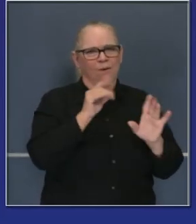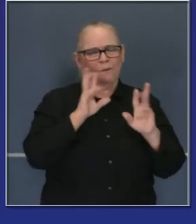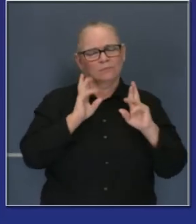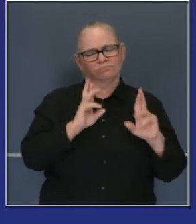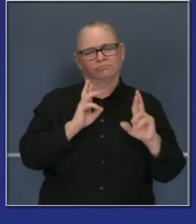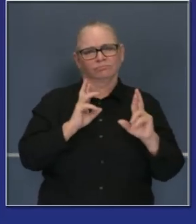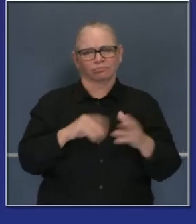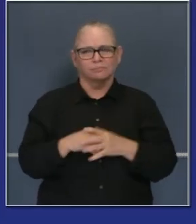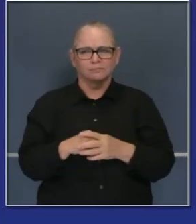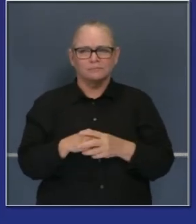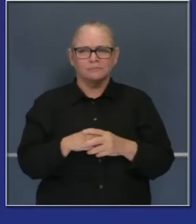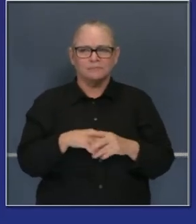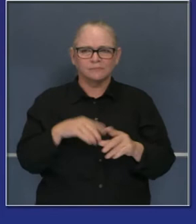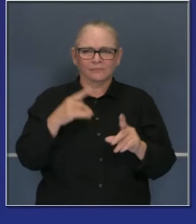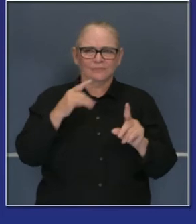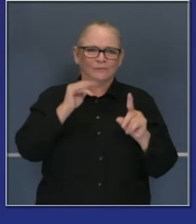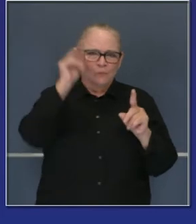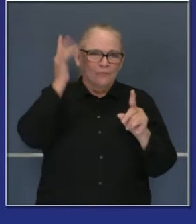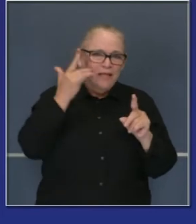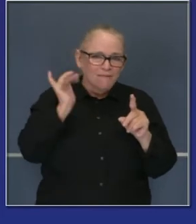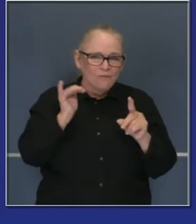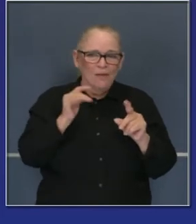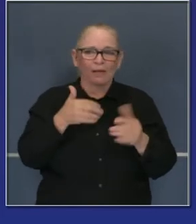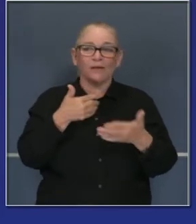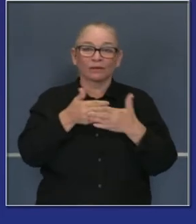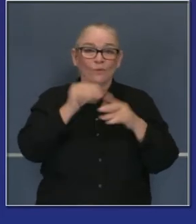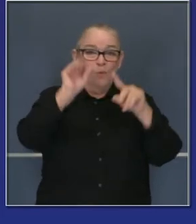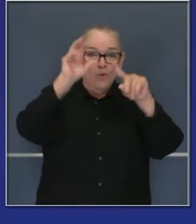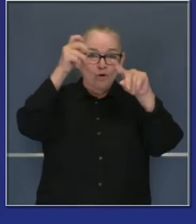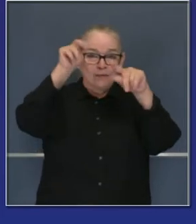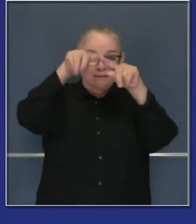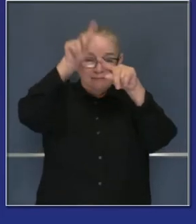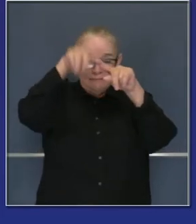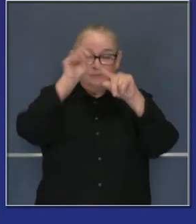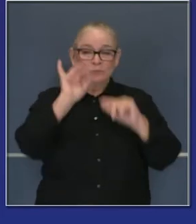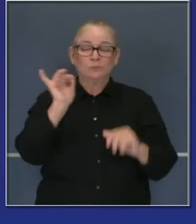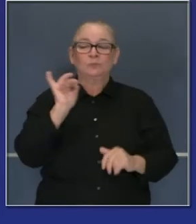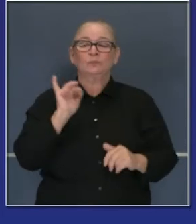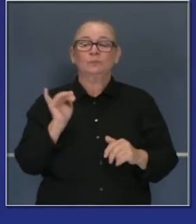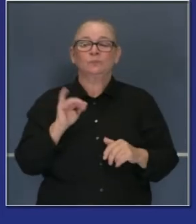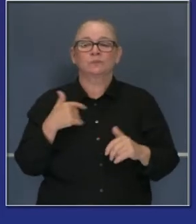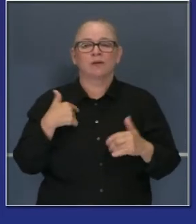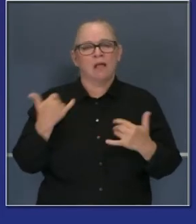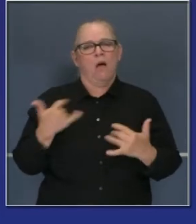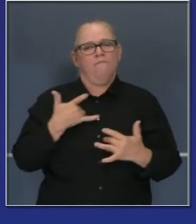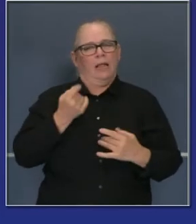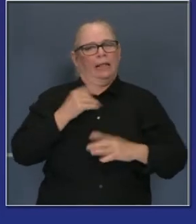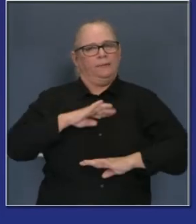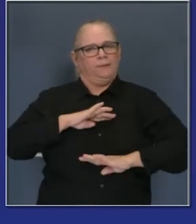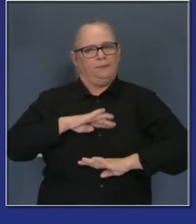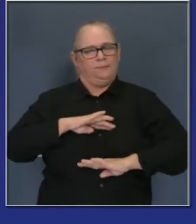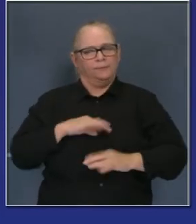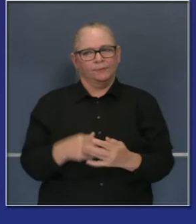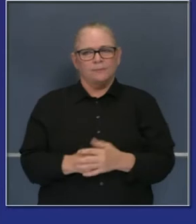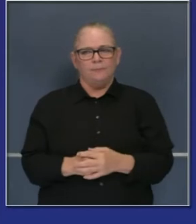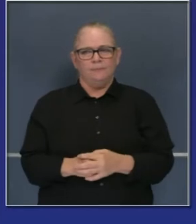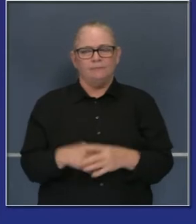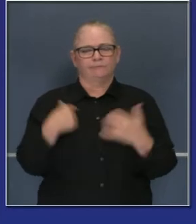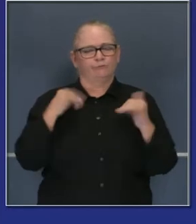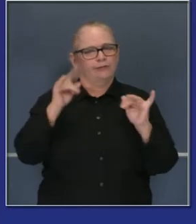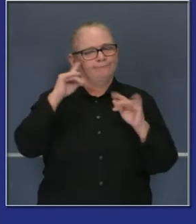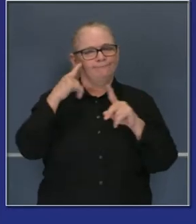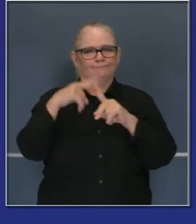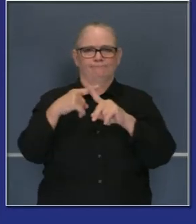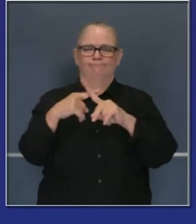varios incendios en ese condado eso pues es potencialmente un gran alivio y un punto de cierto